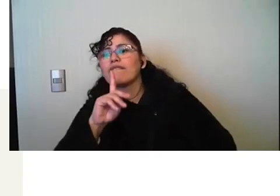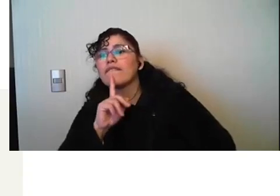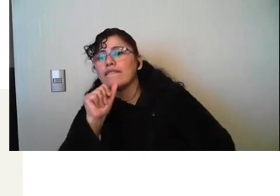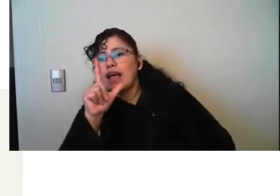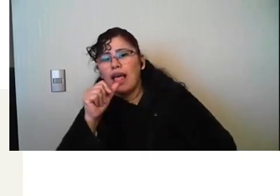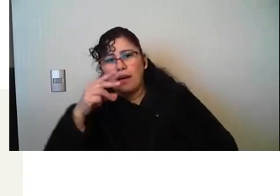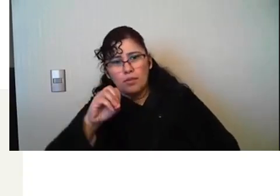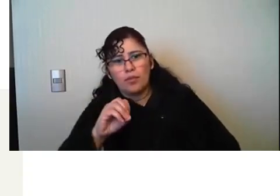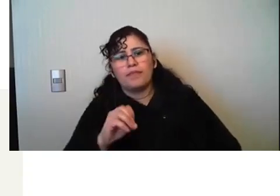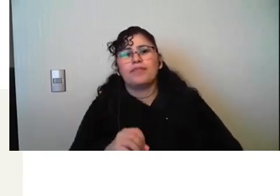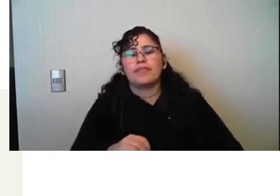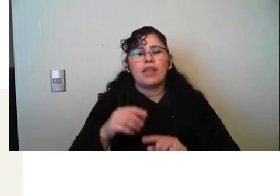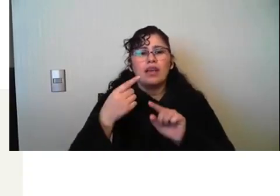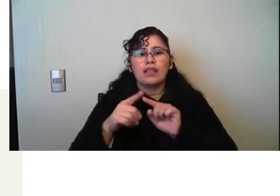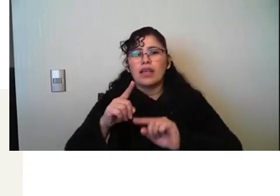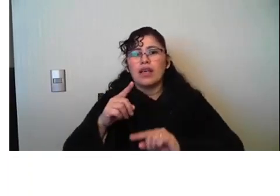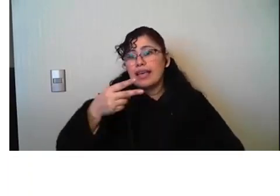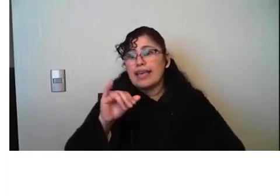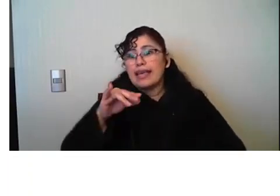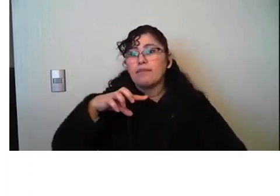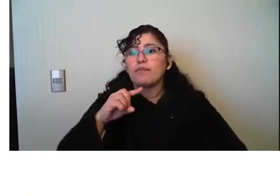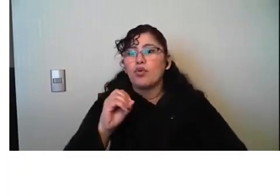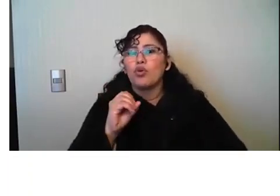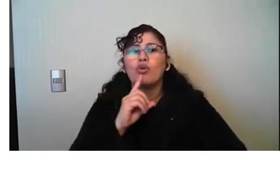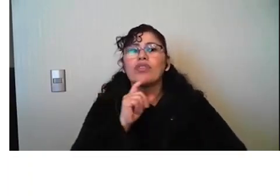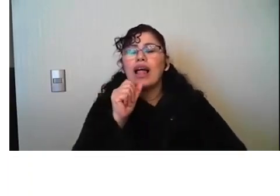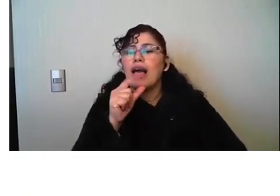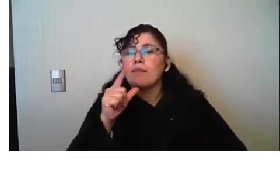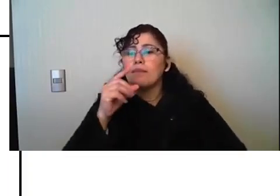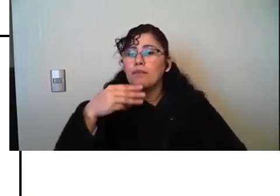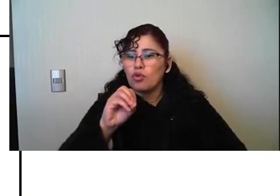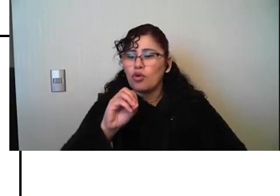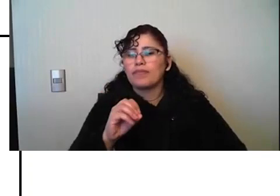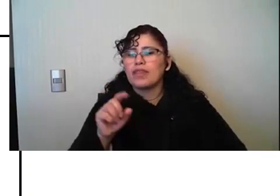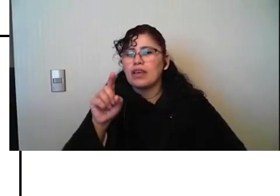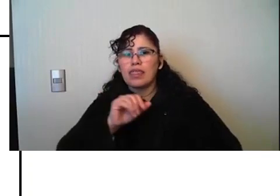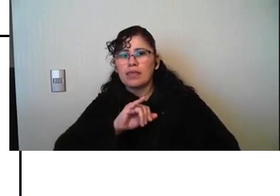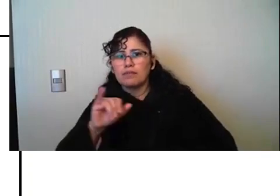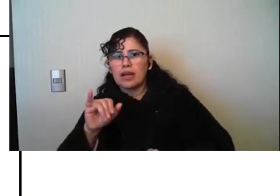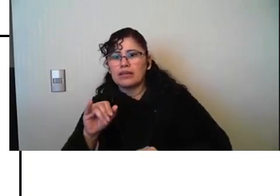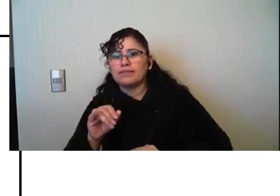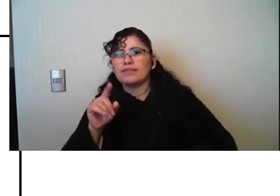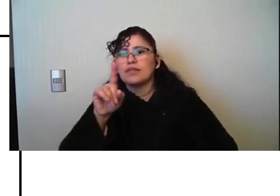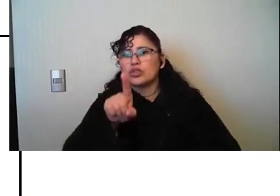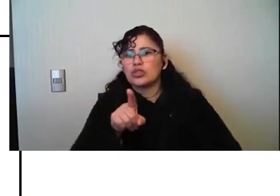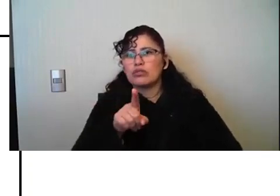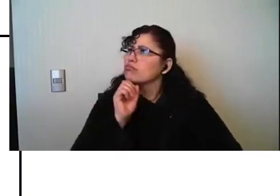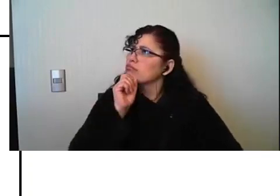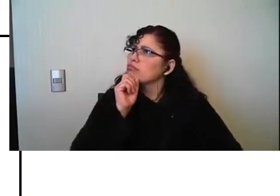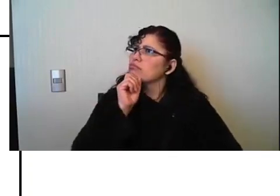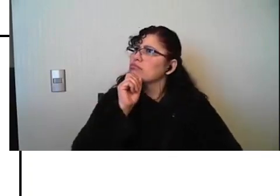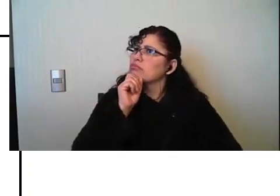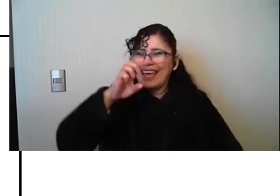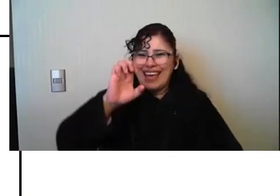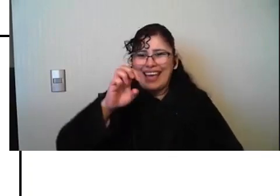epitálamo. Esas son las estructuras que lo conforman al diencéfalo. ¿Cuáles son las relaciones anatómicas que tienen en este sector? Vamos un poco a